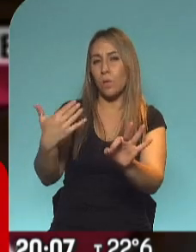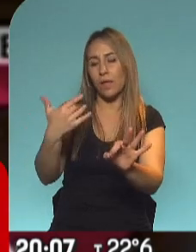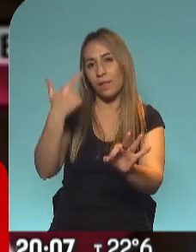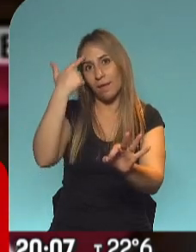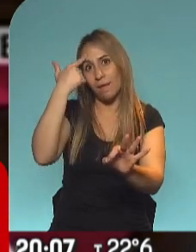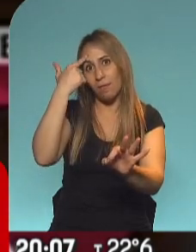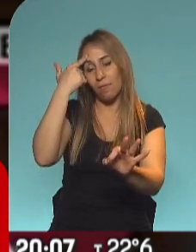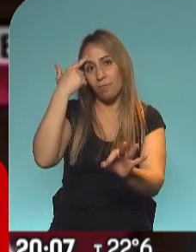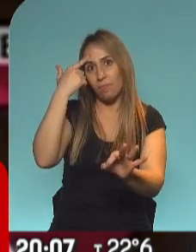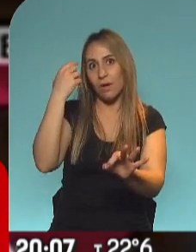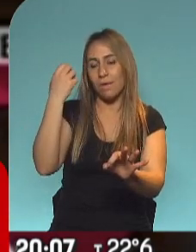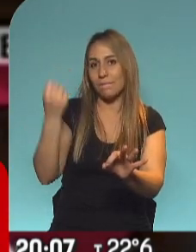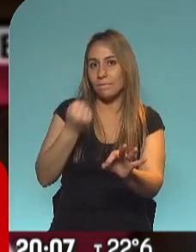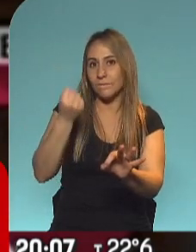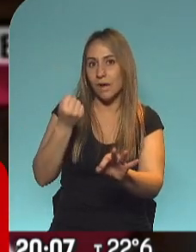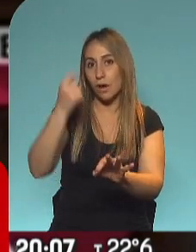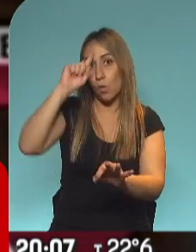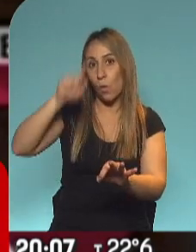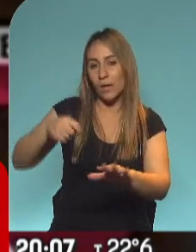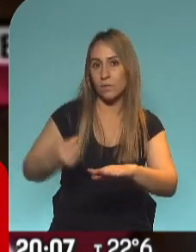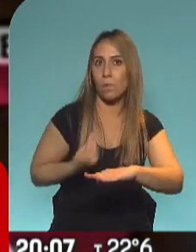de la Corte Suprema de Justicia de la Nación